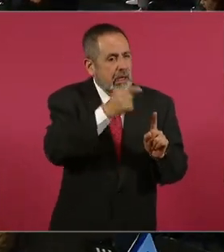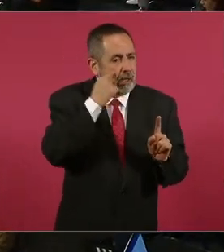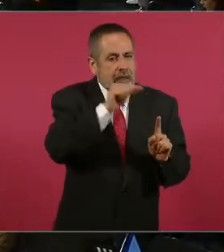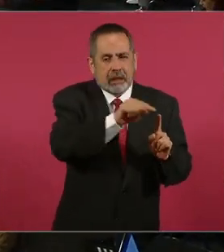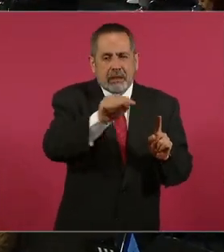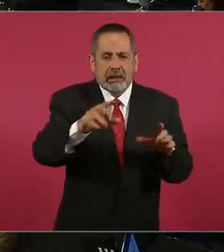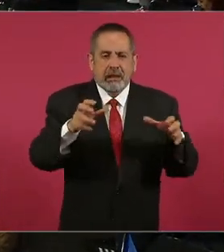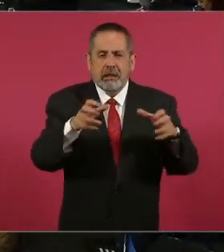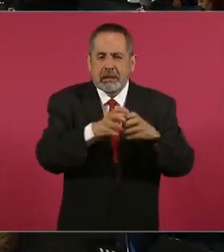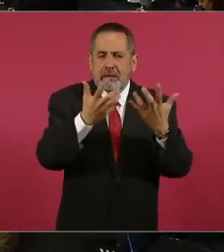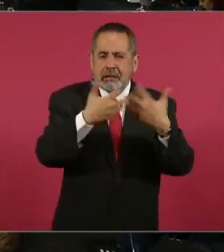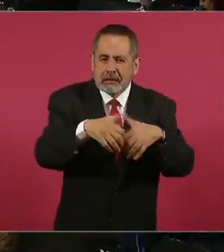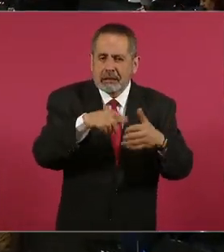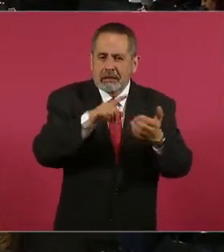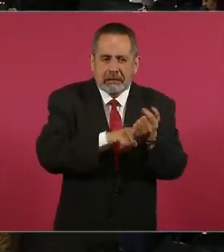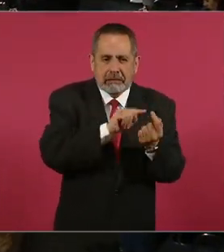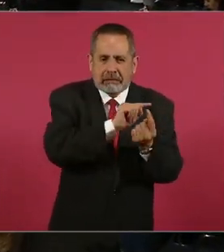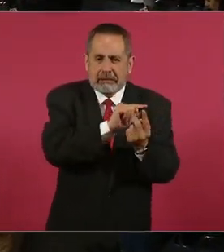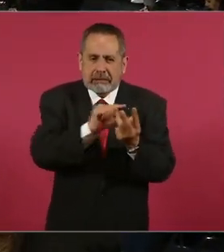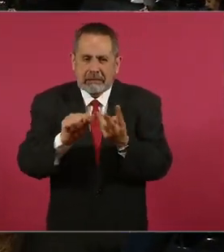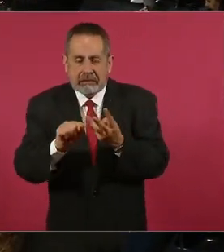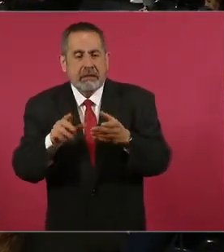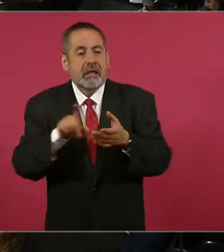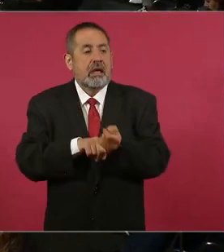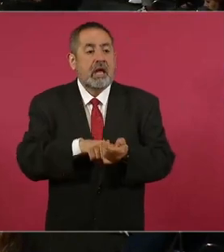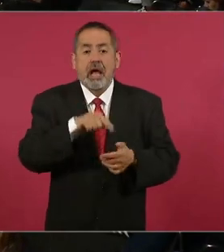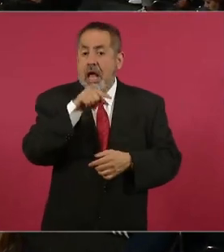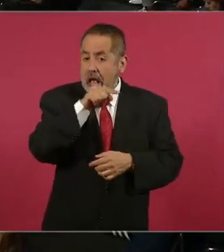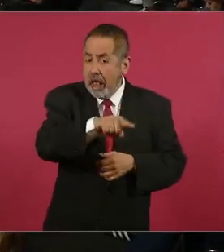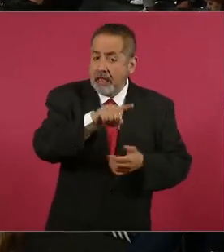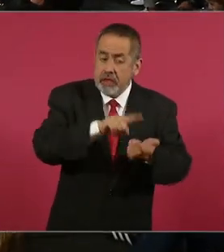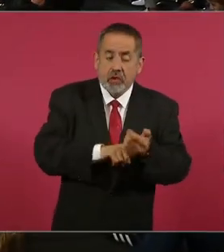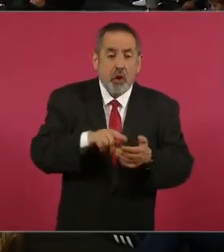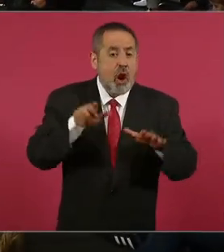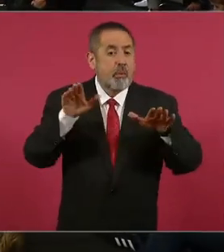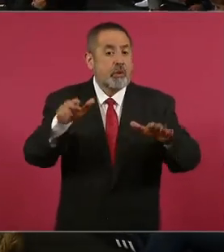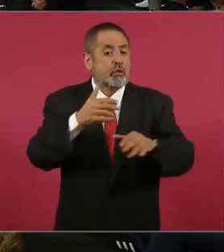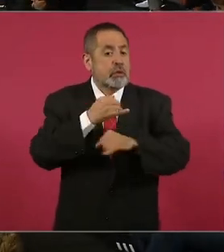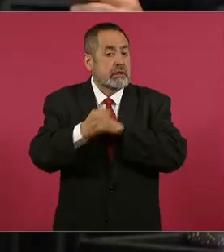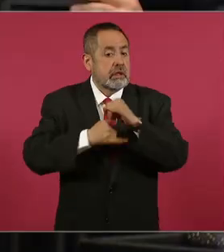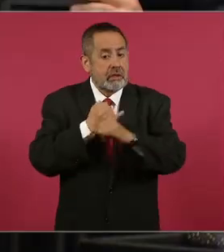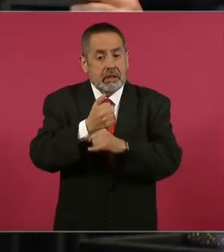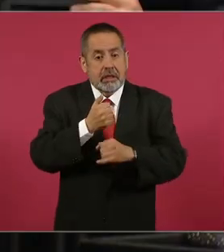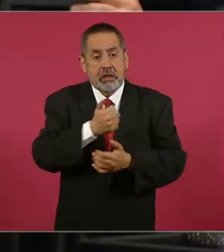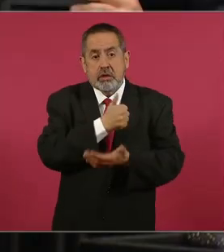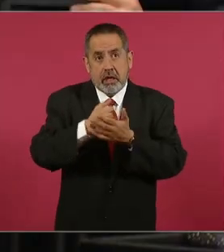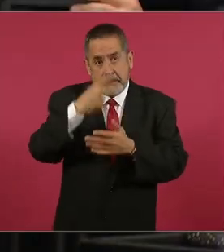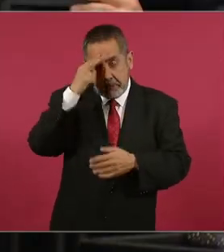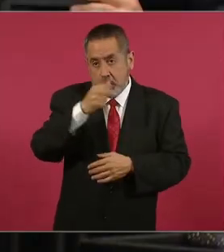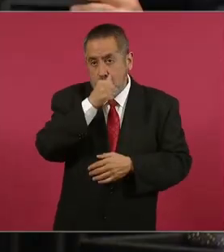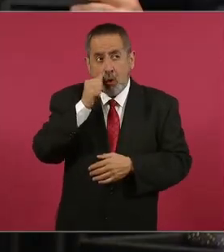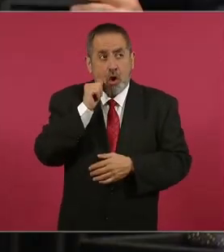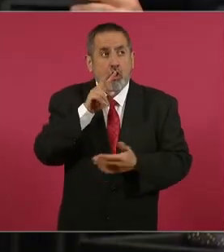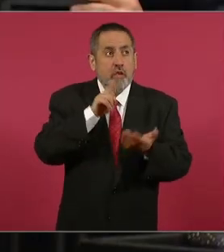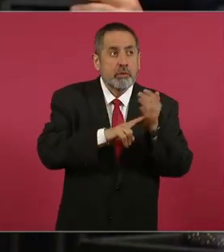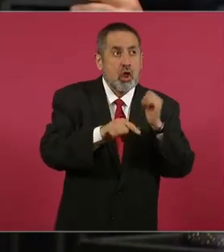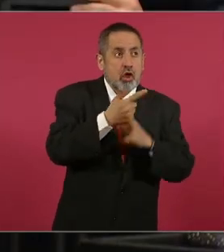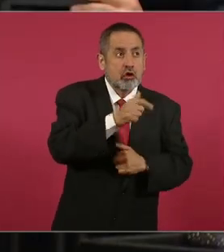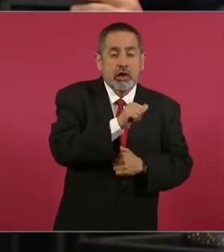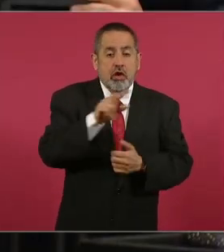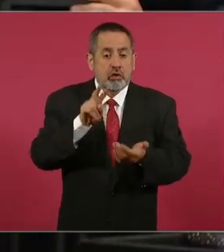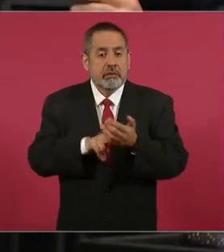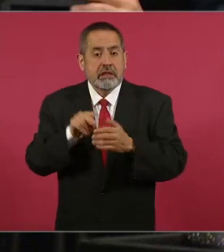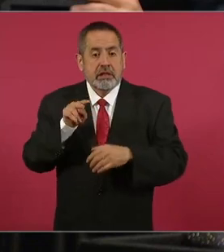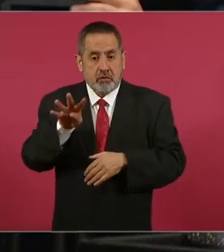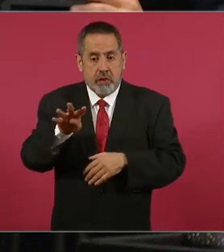este entramado que se tuvo en el aeropuerto, que esto sucedió de 2012 a 2019, fue